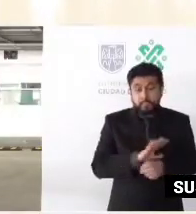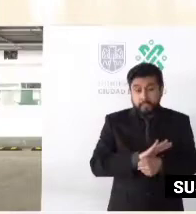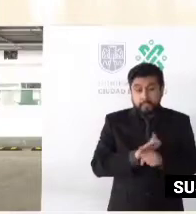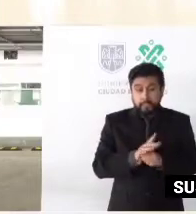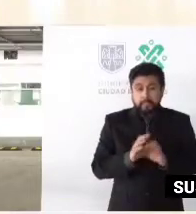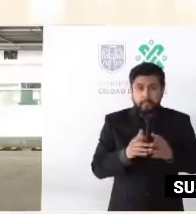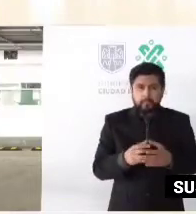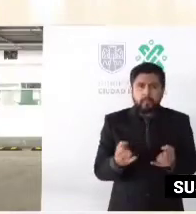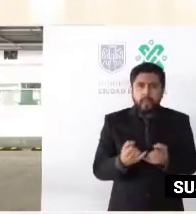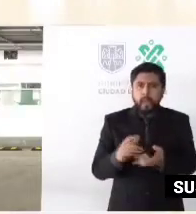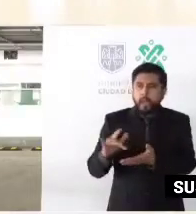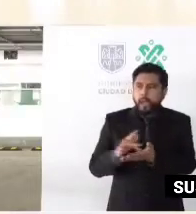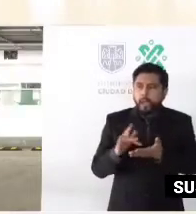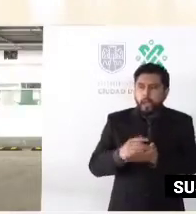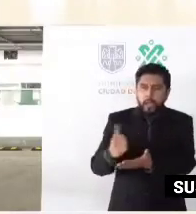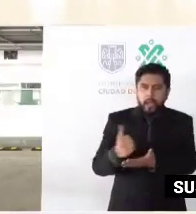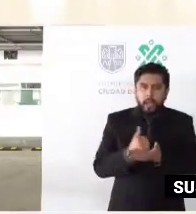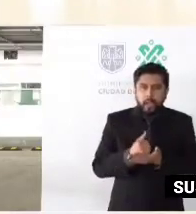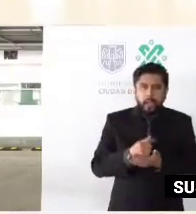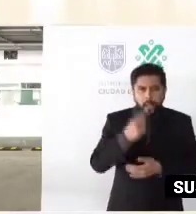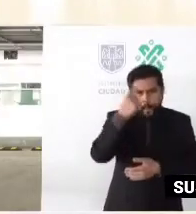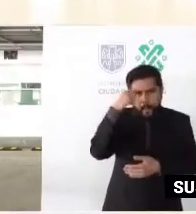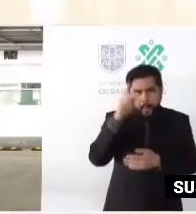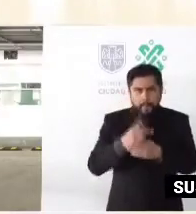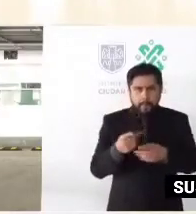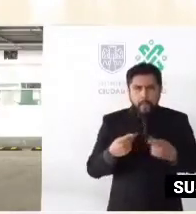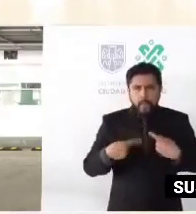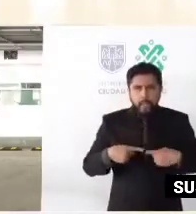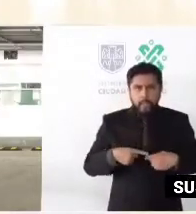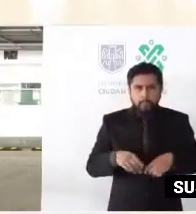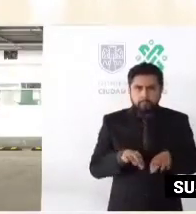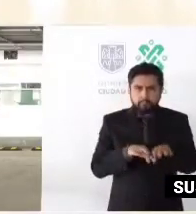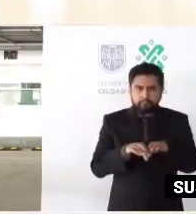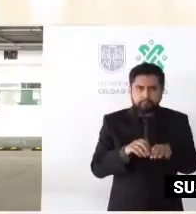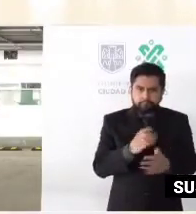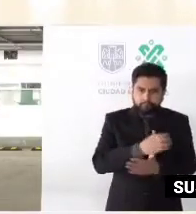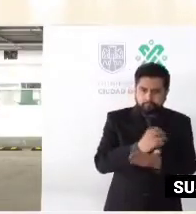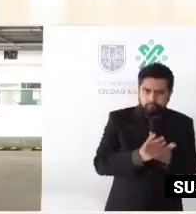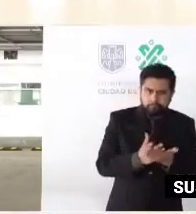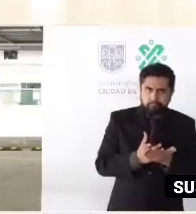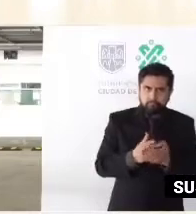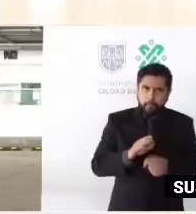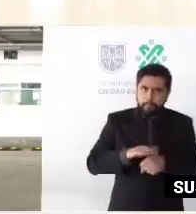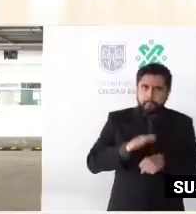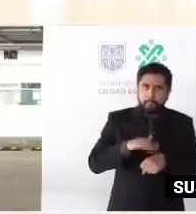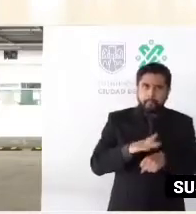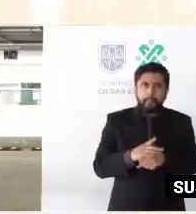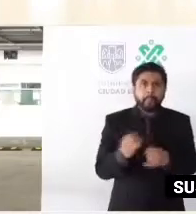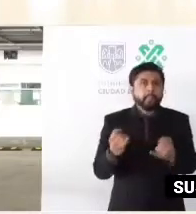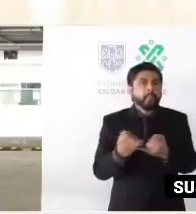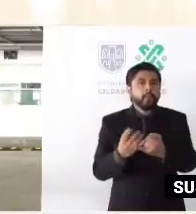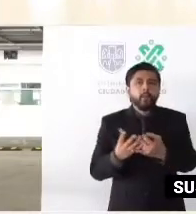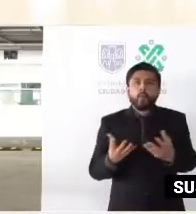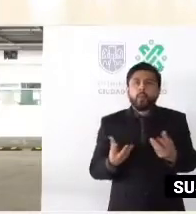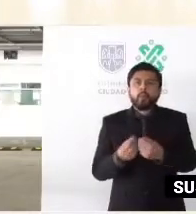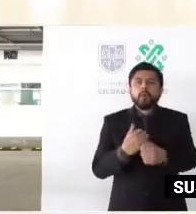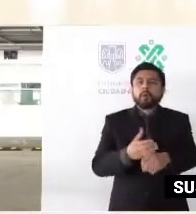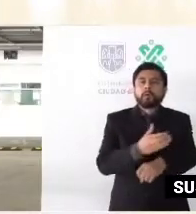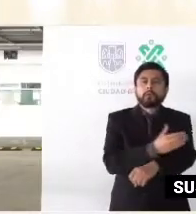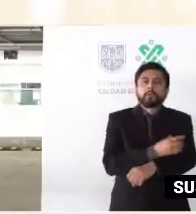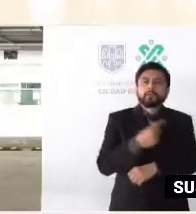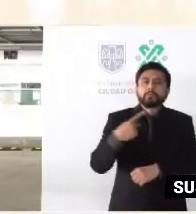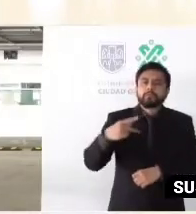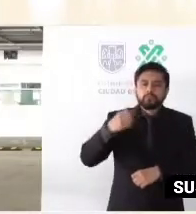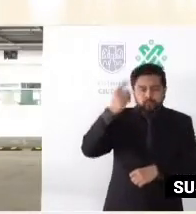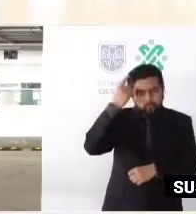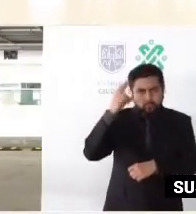la contratación de personal para este hospital. De igual manera, aquí nos acompaña su director, que mientras estuvo